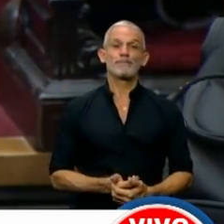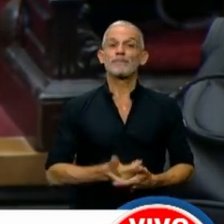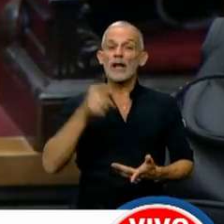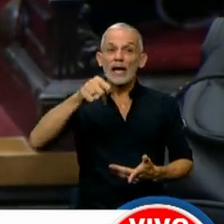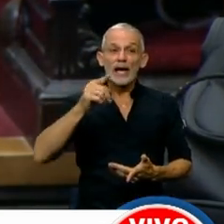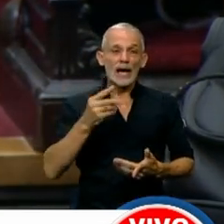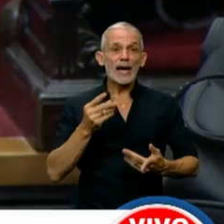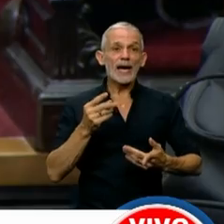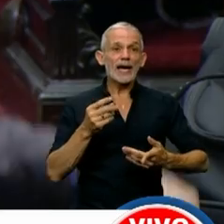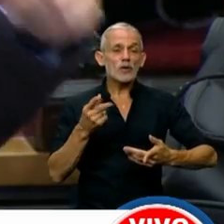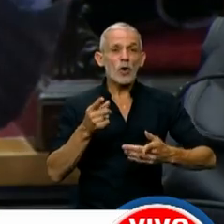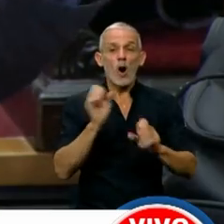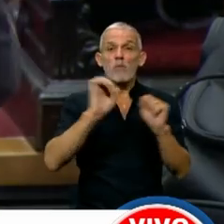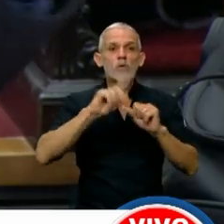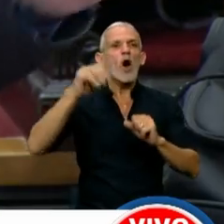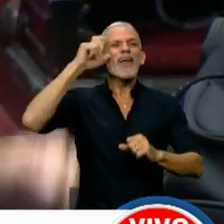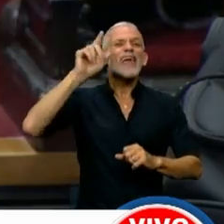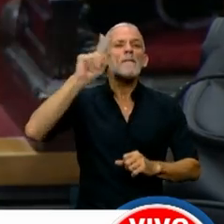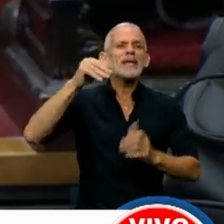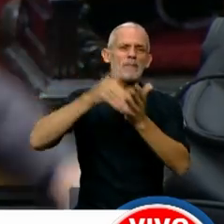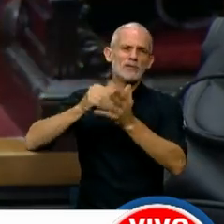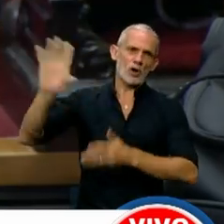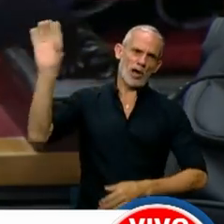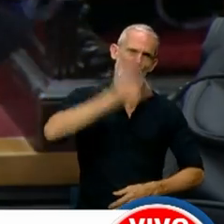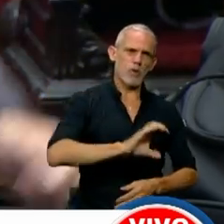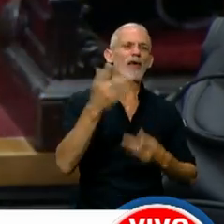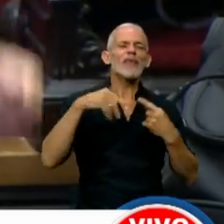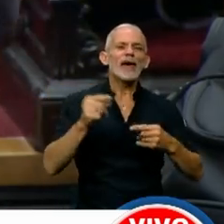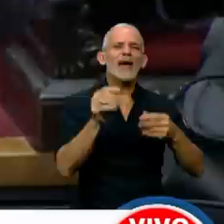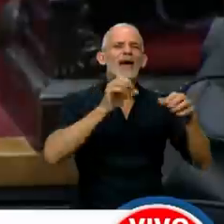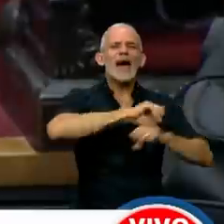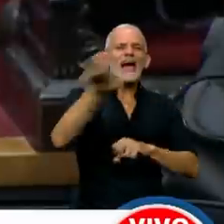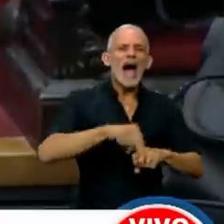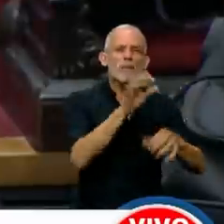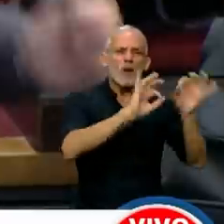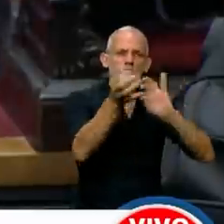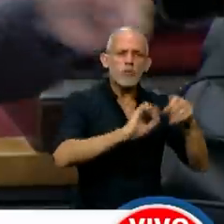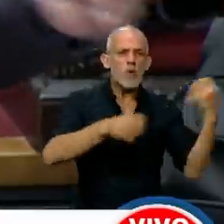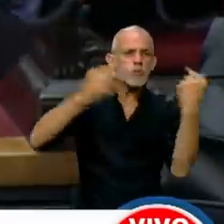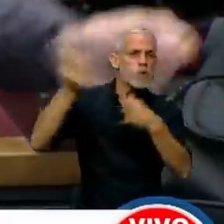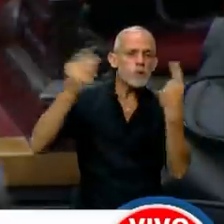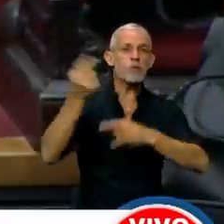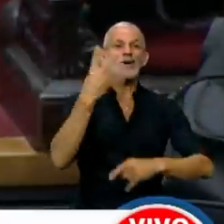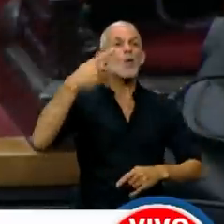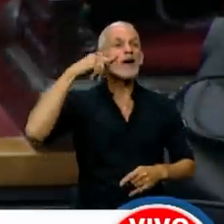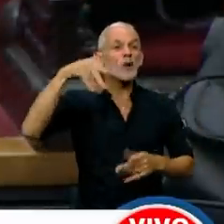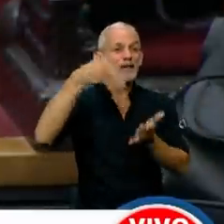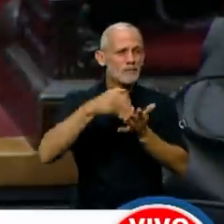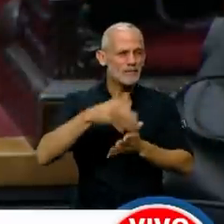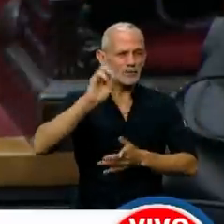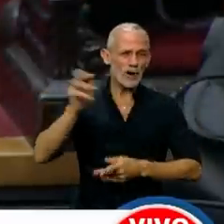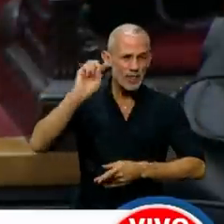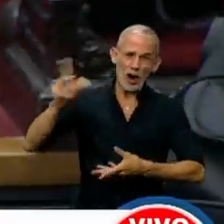esto no es pronto porque entre los 10.000 millones extras de los commodities globales que produjo el campo y 4000 millones extras